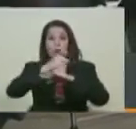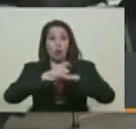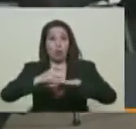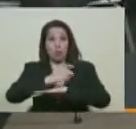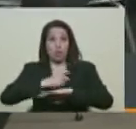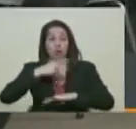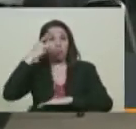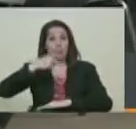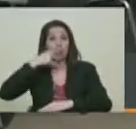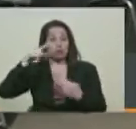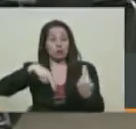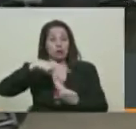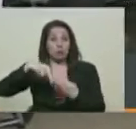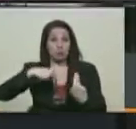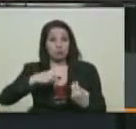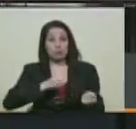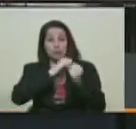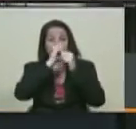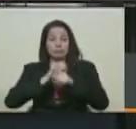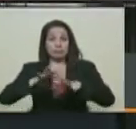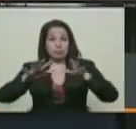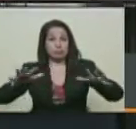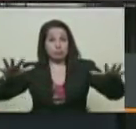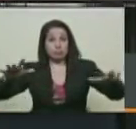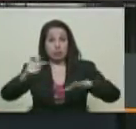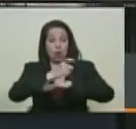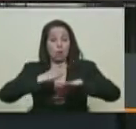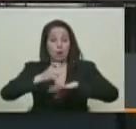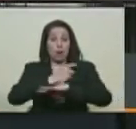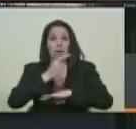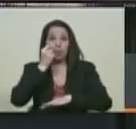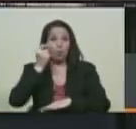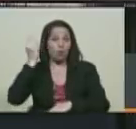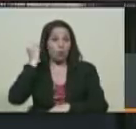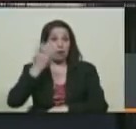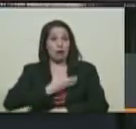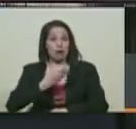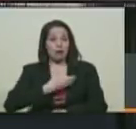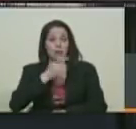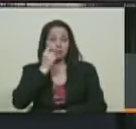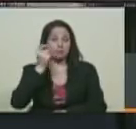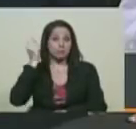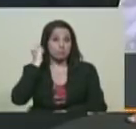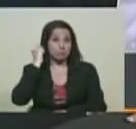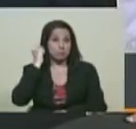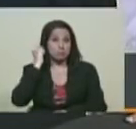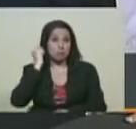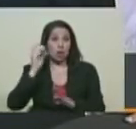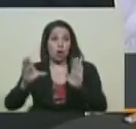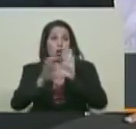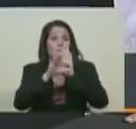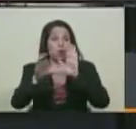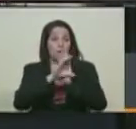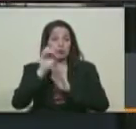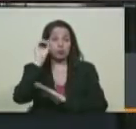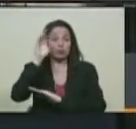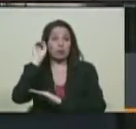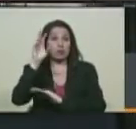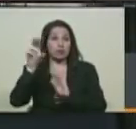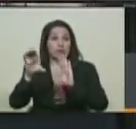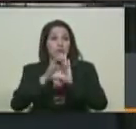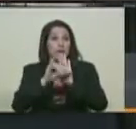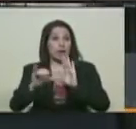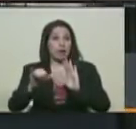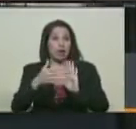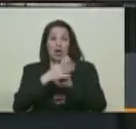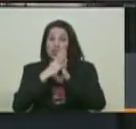político de la revolución, todos los gobernadores, gobernadoras, alcaldes, alcaldesas, constituyentistas, todos los